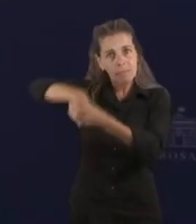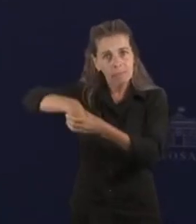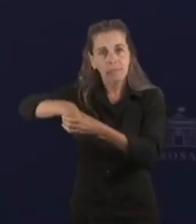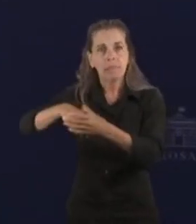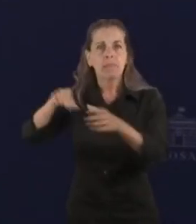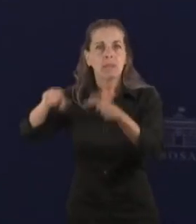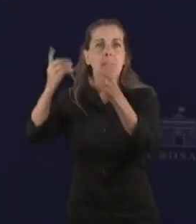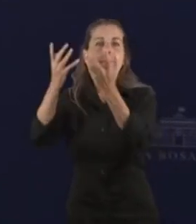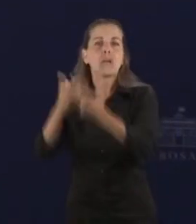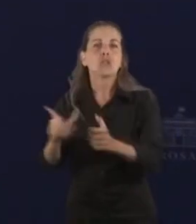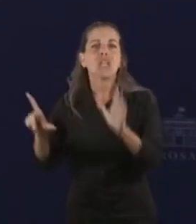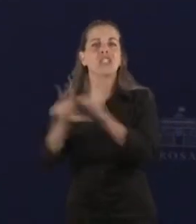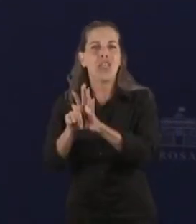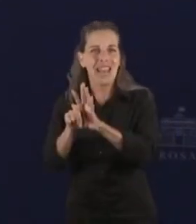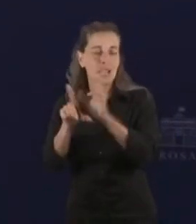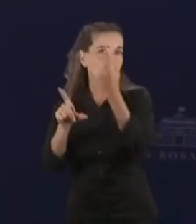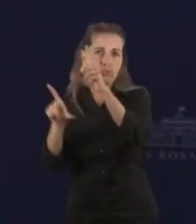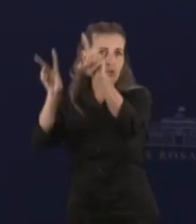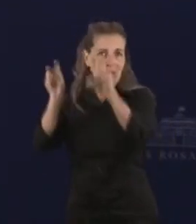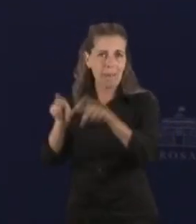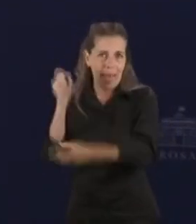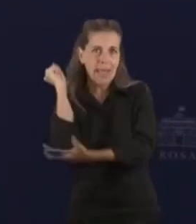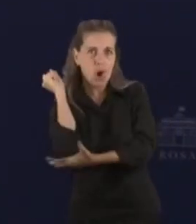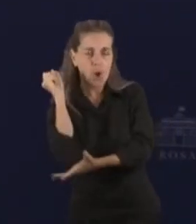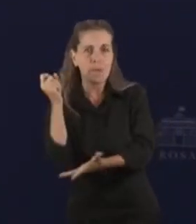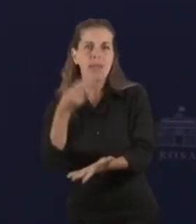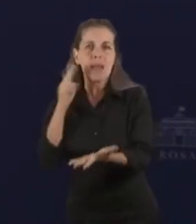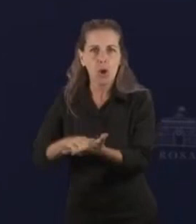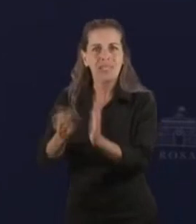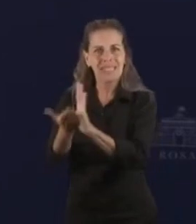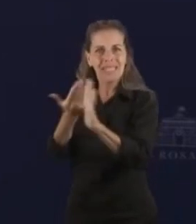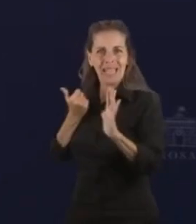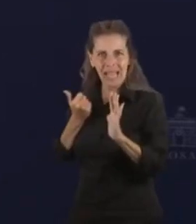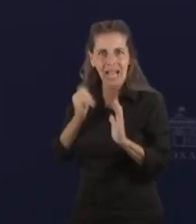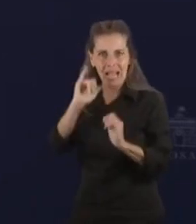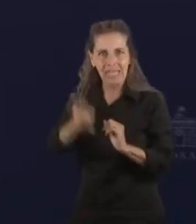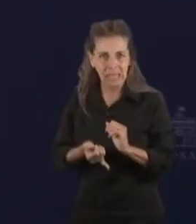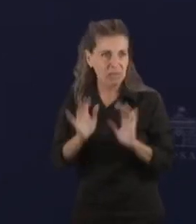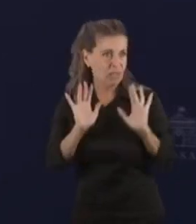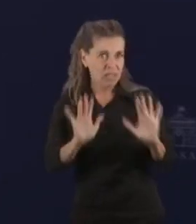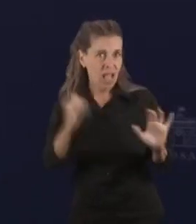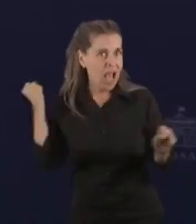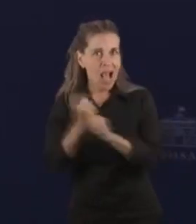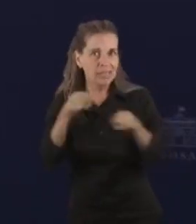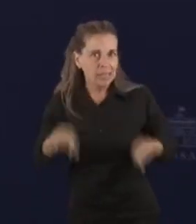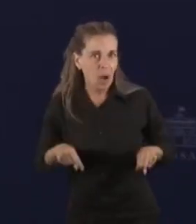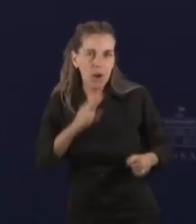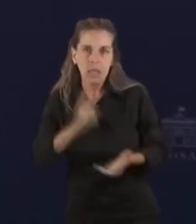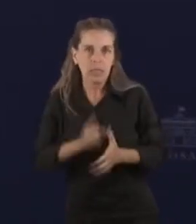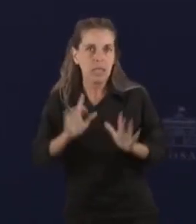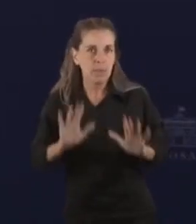paquete de este capítulo de este capítulo económico Así que eh eso es lo que hasta ahora está